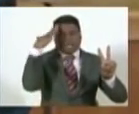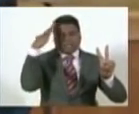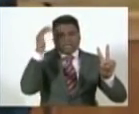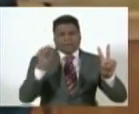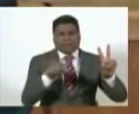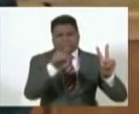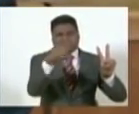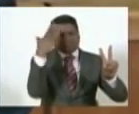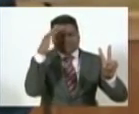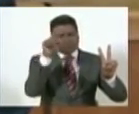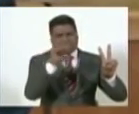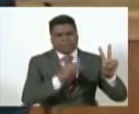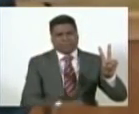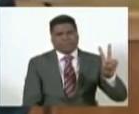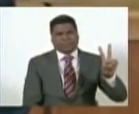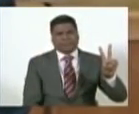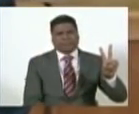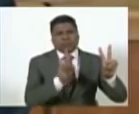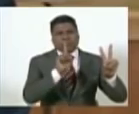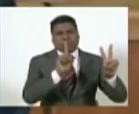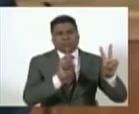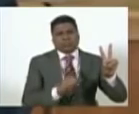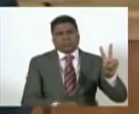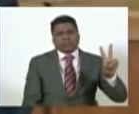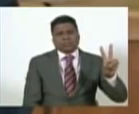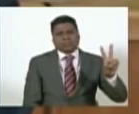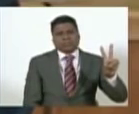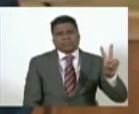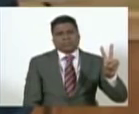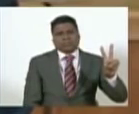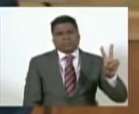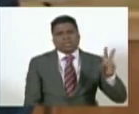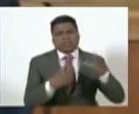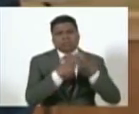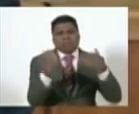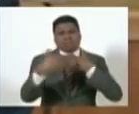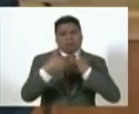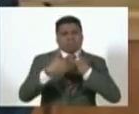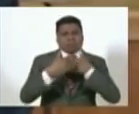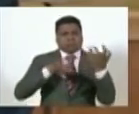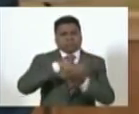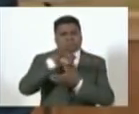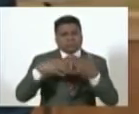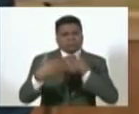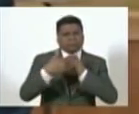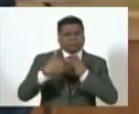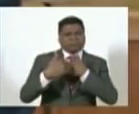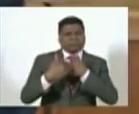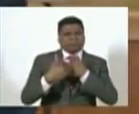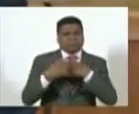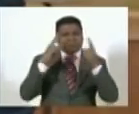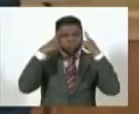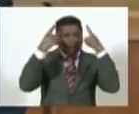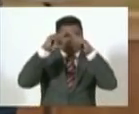que nos han metido es el frente de la guerra criminal, brutal, brutal,